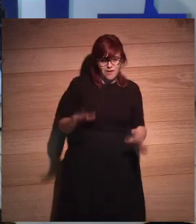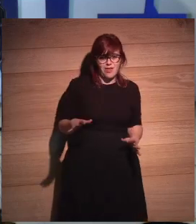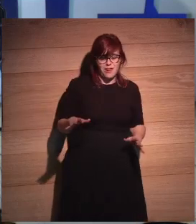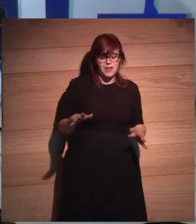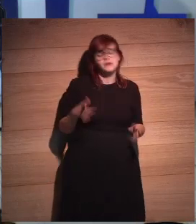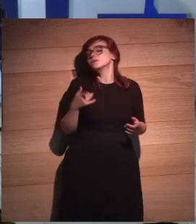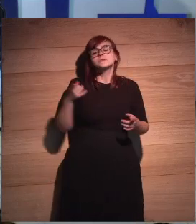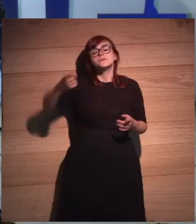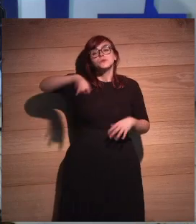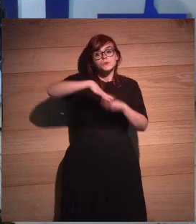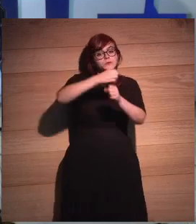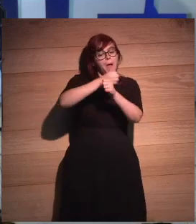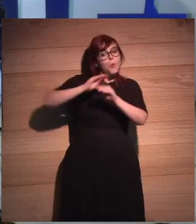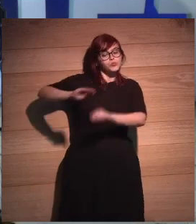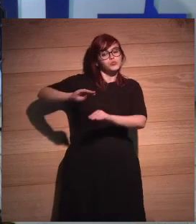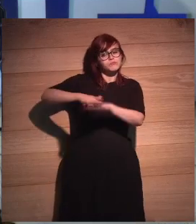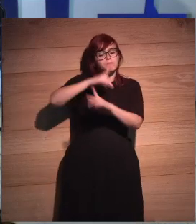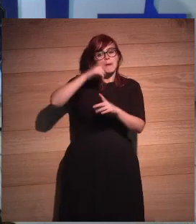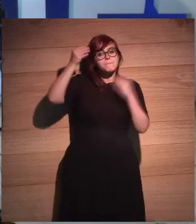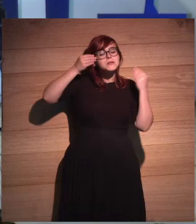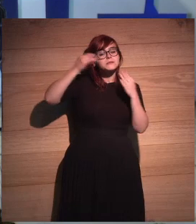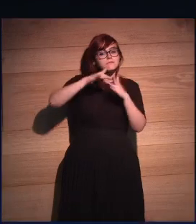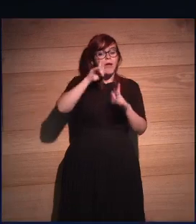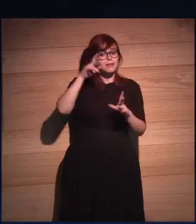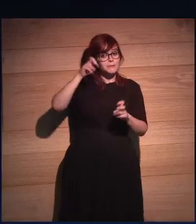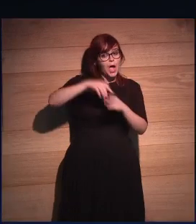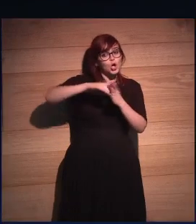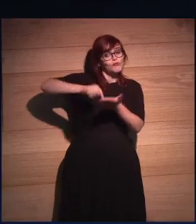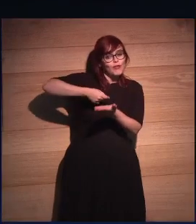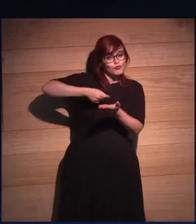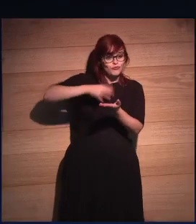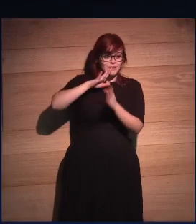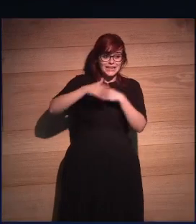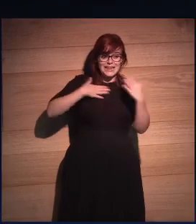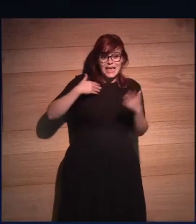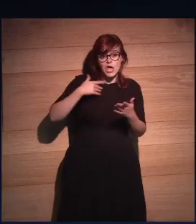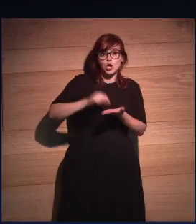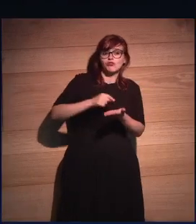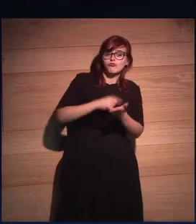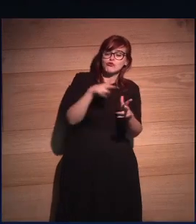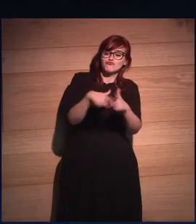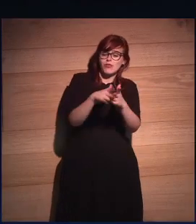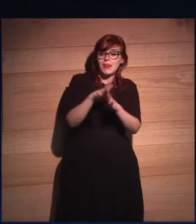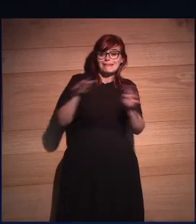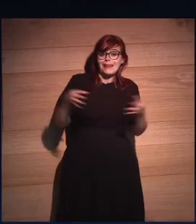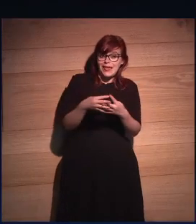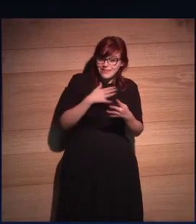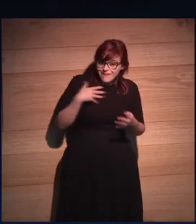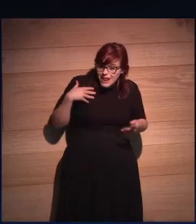vuestro trabajo, y de hecho cuando pensáis en este contrato social, este nuevo contrato de